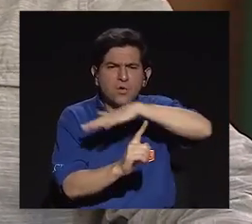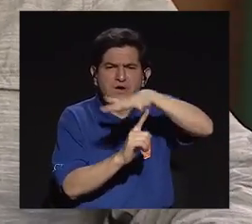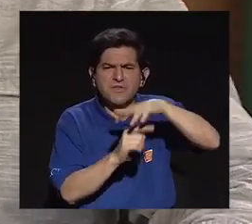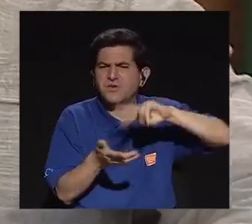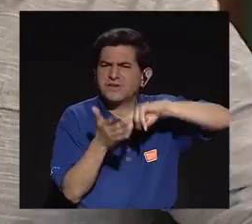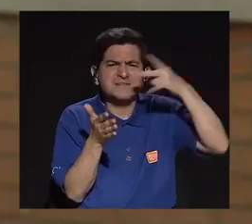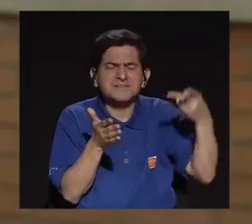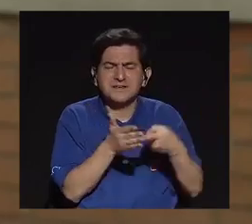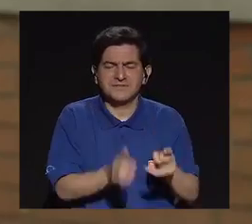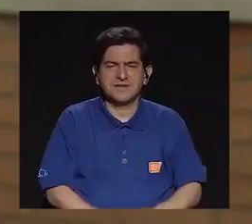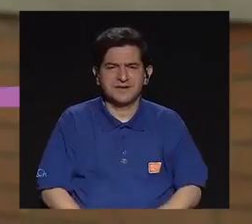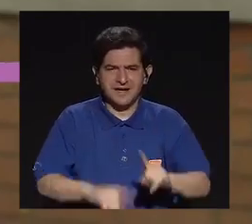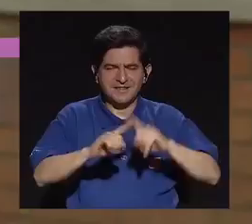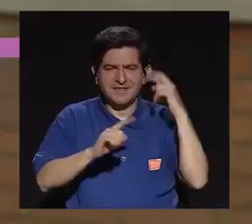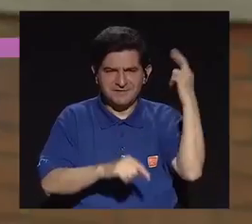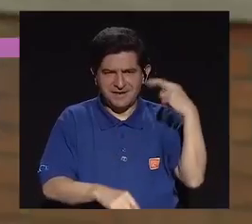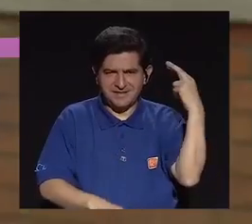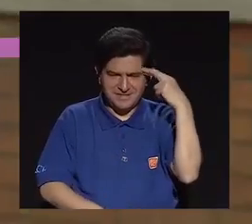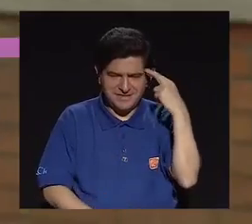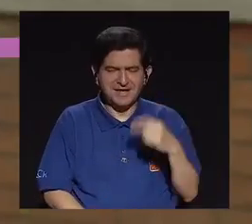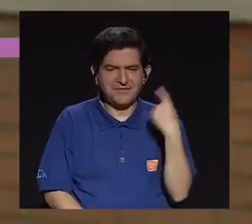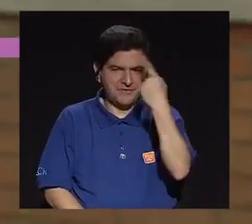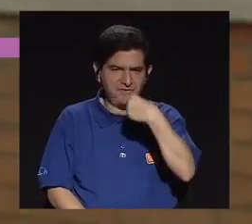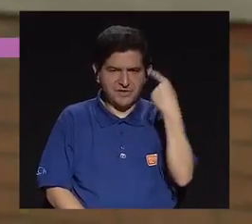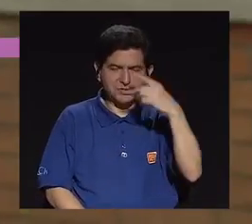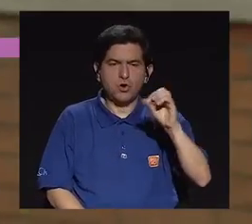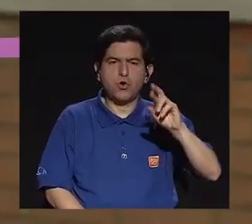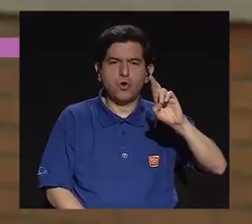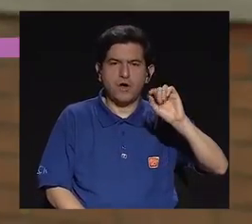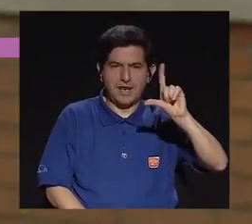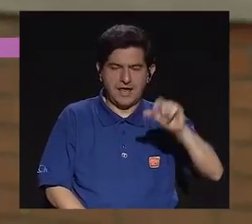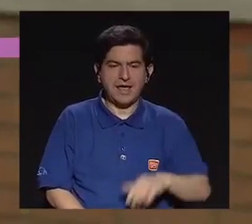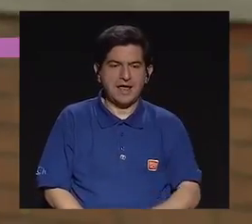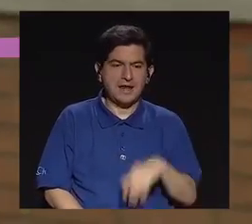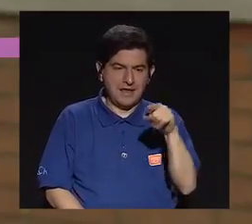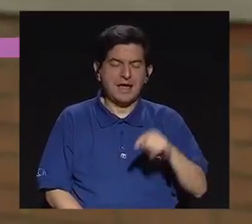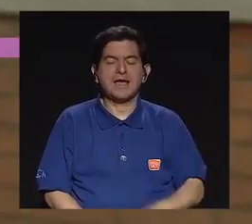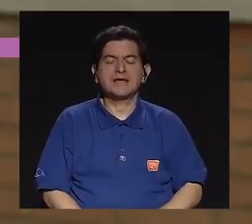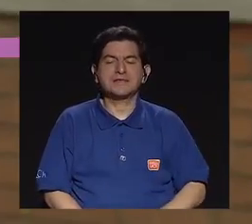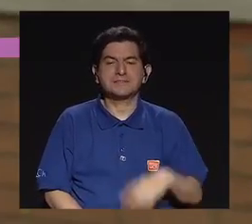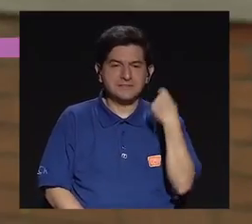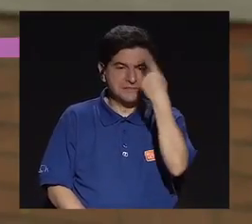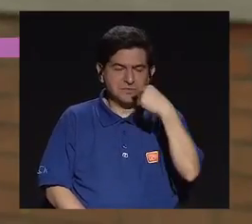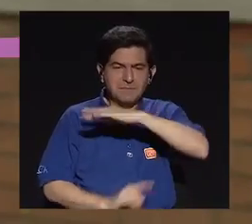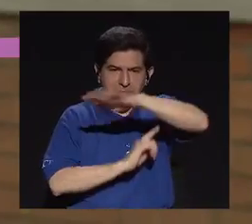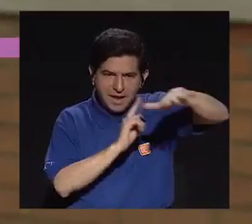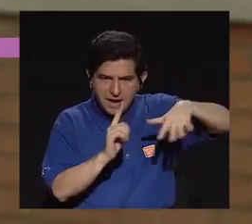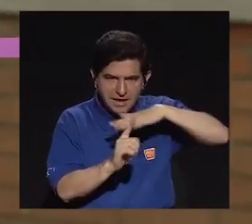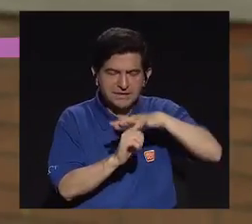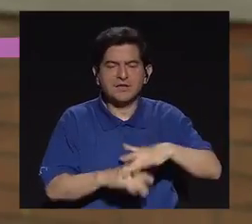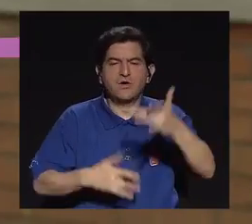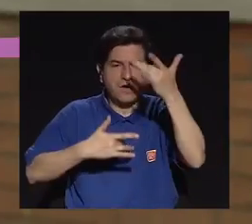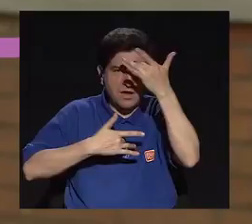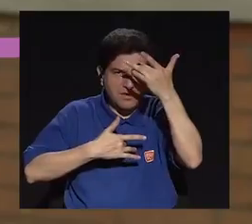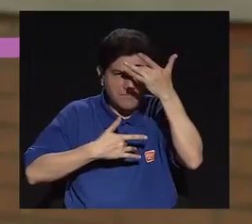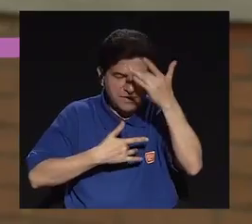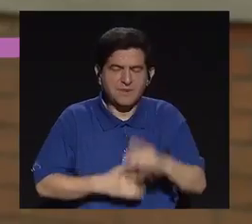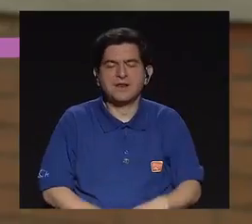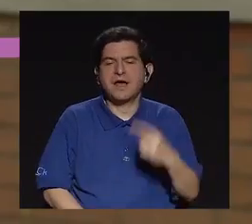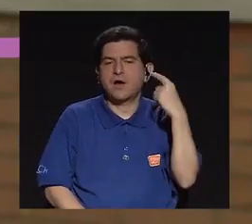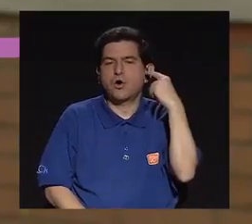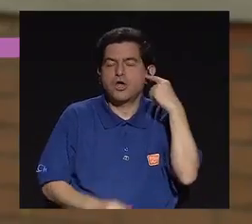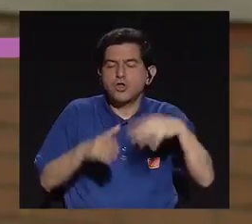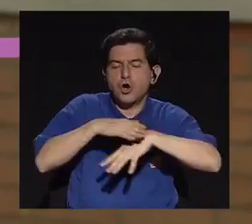están refiriendo con eso? Sí, hay muchas causas de vértigo. El otorrino vemos la que llamamos un vértigo periférico, que es el vértigo que se origina por una enfermedad del